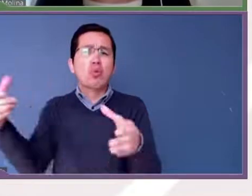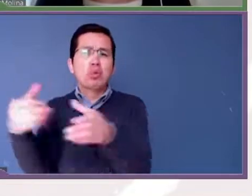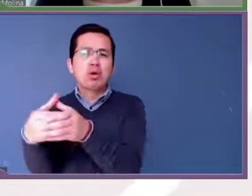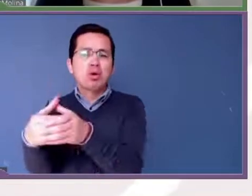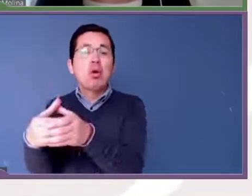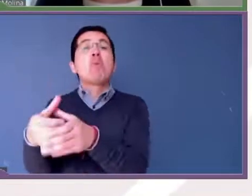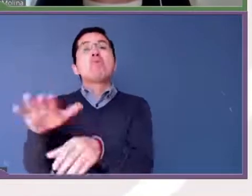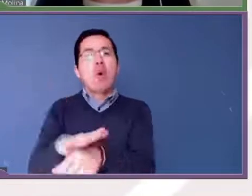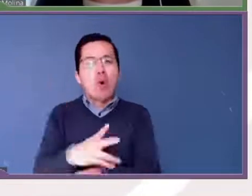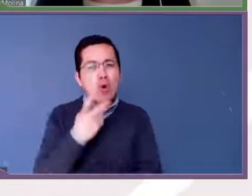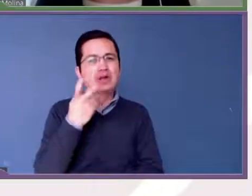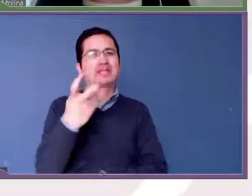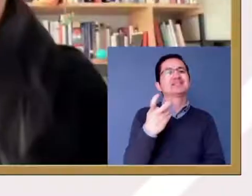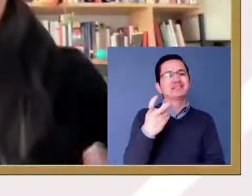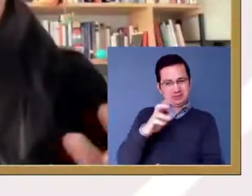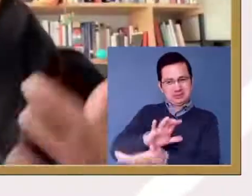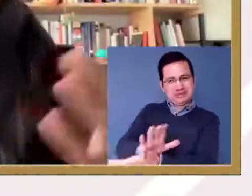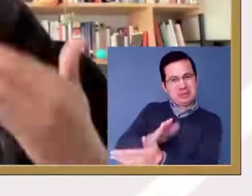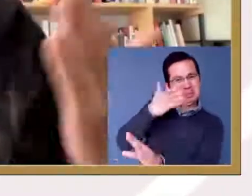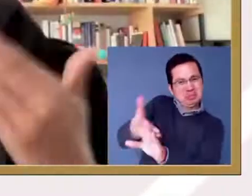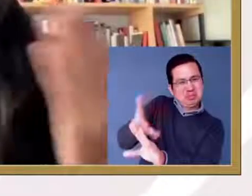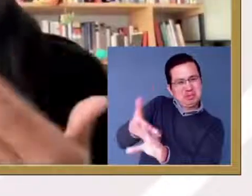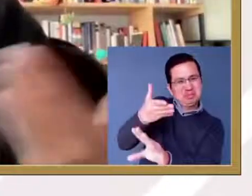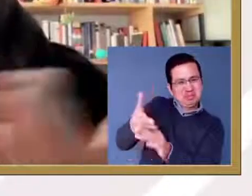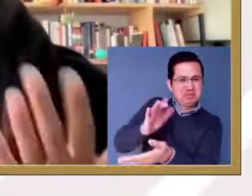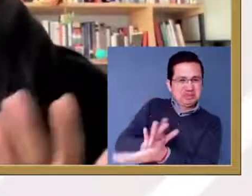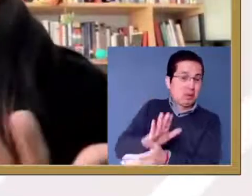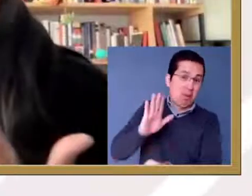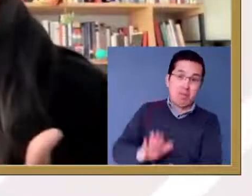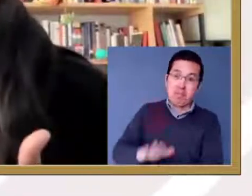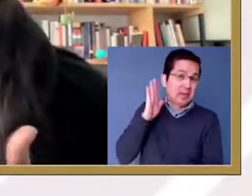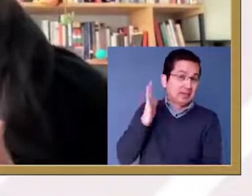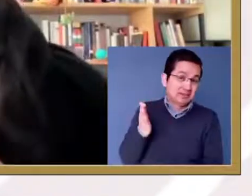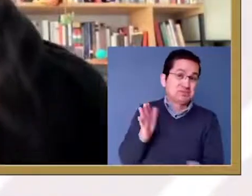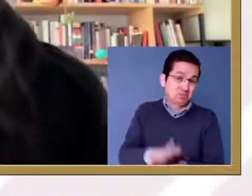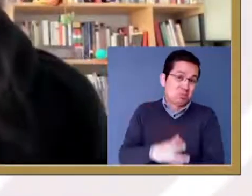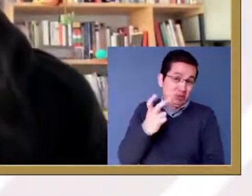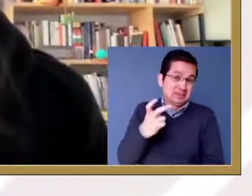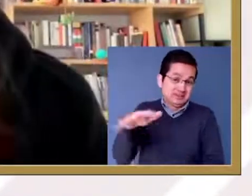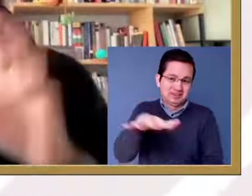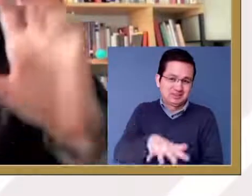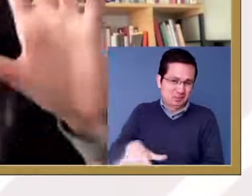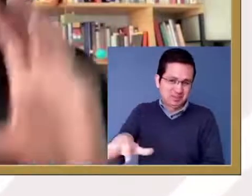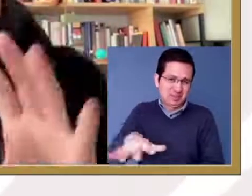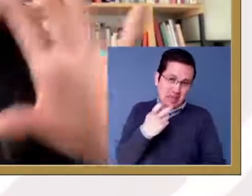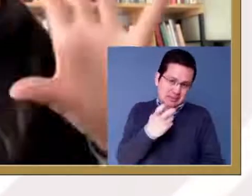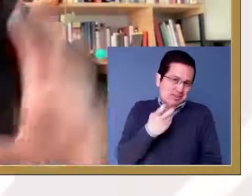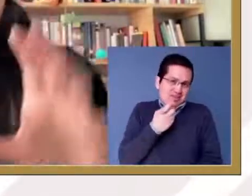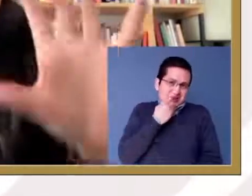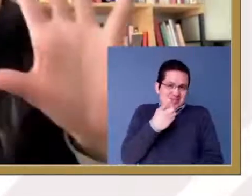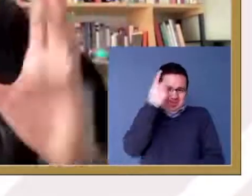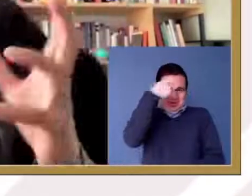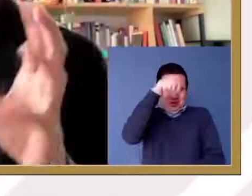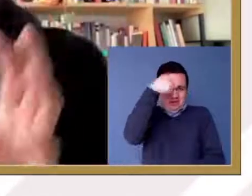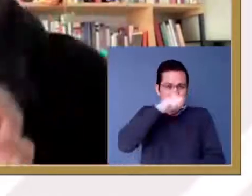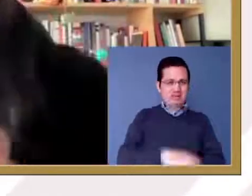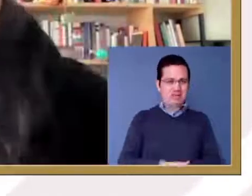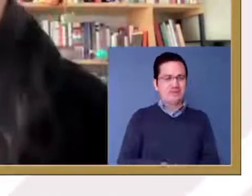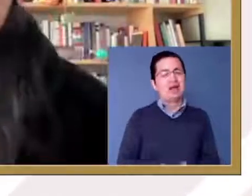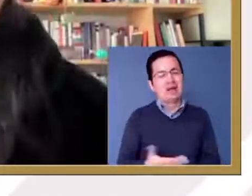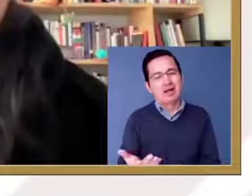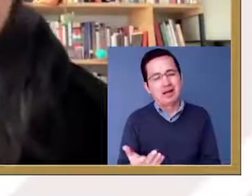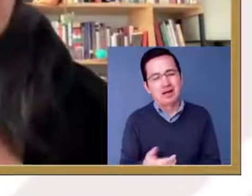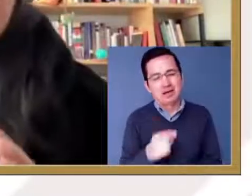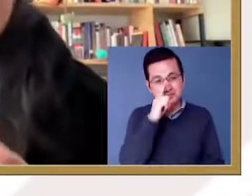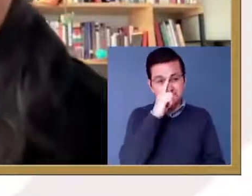lo que la teoría predeciría es que las discriminas más porque en alguna medida no perteneces, ¿no? Y luego esto cambia, digamos, la teoría lo explica luego